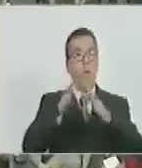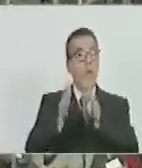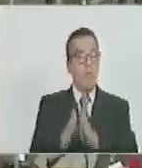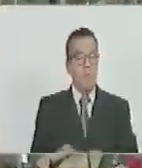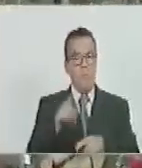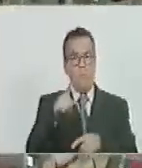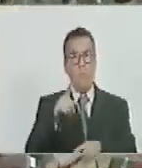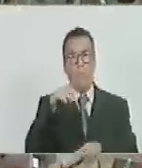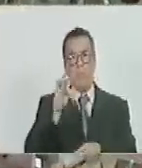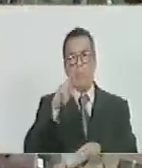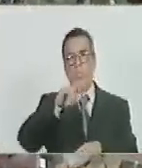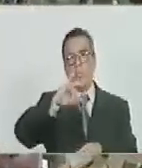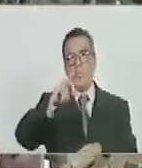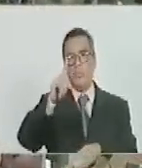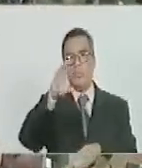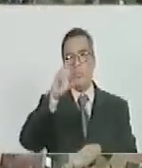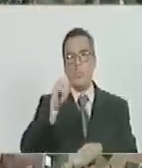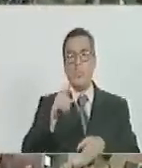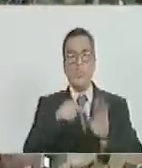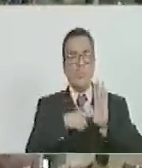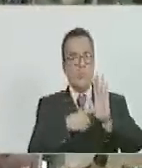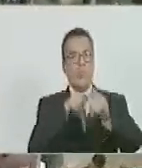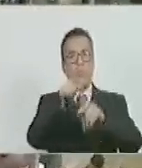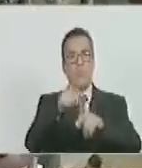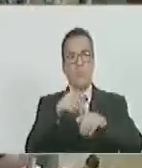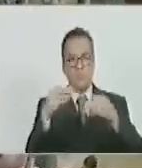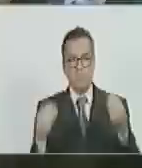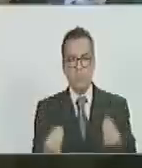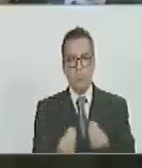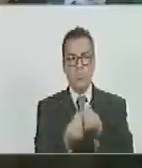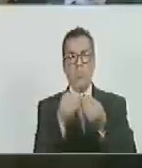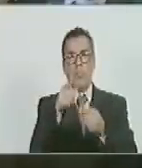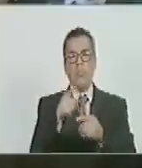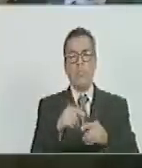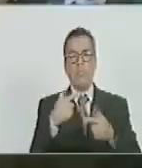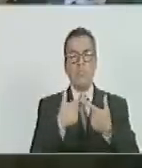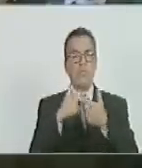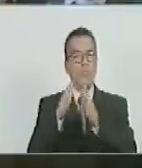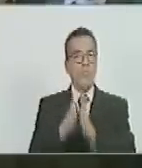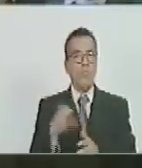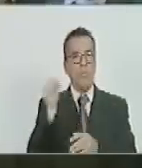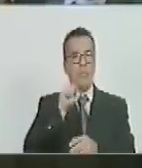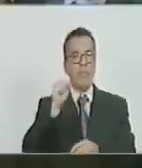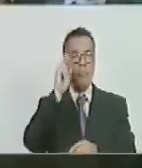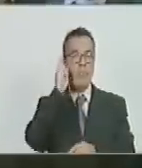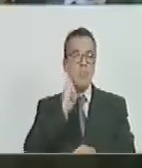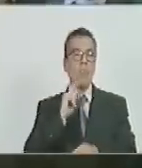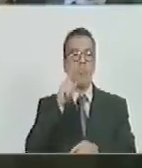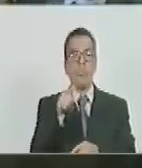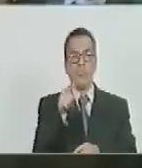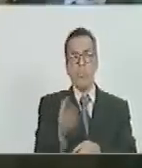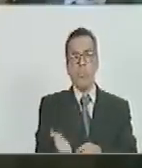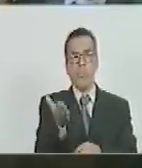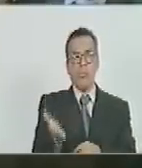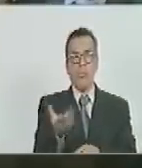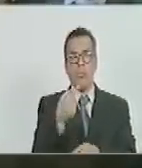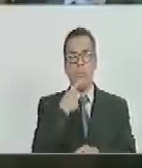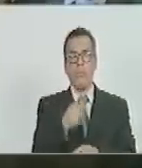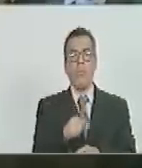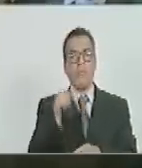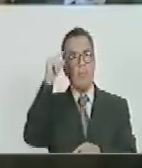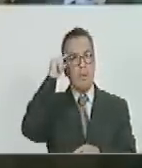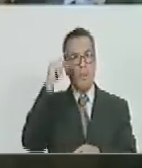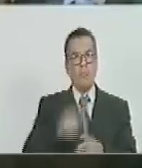Teodoro Figueredo, quien estuvo allí al frente acompañado del libertador Simón Bolívar. Importante resaltar que